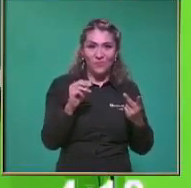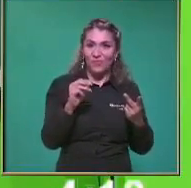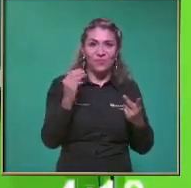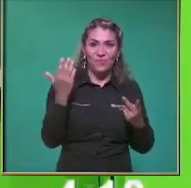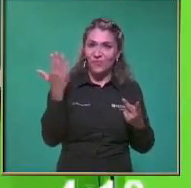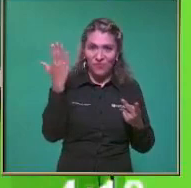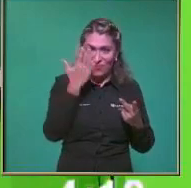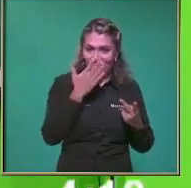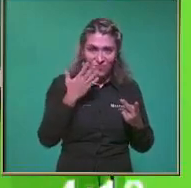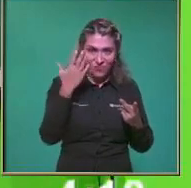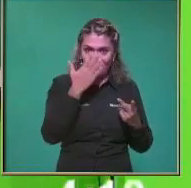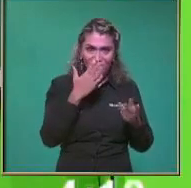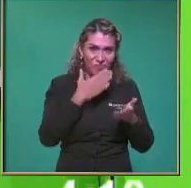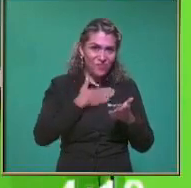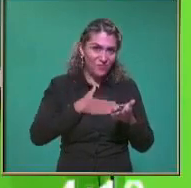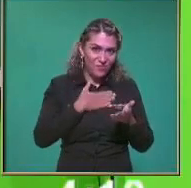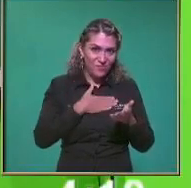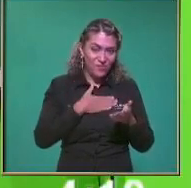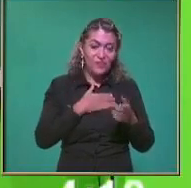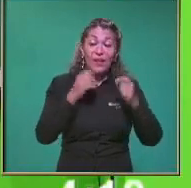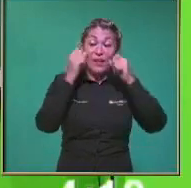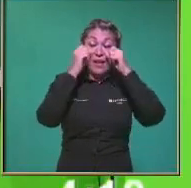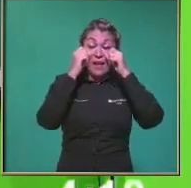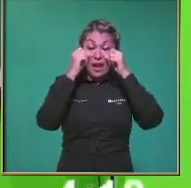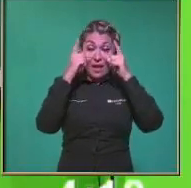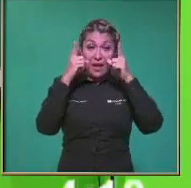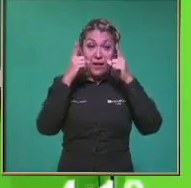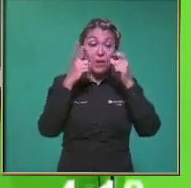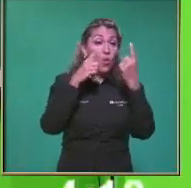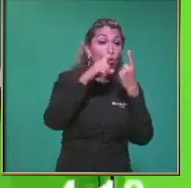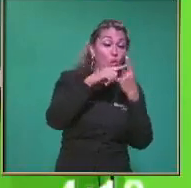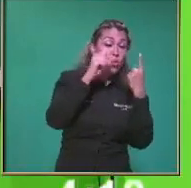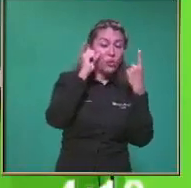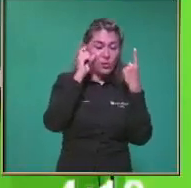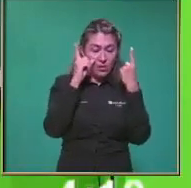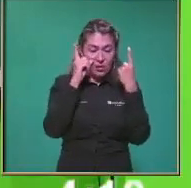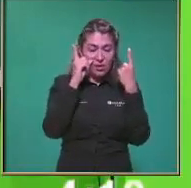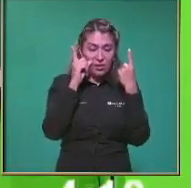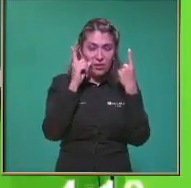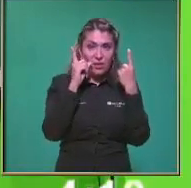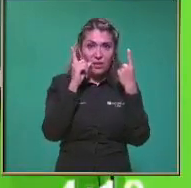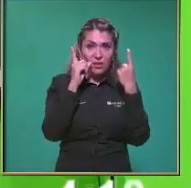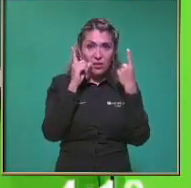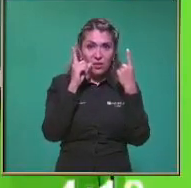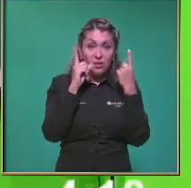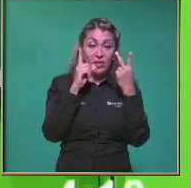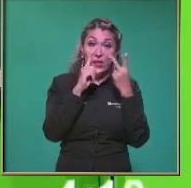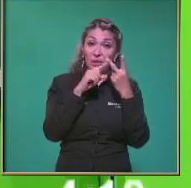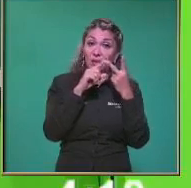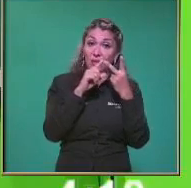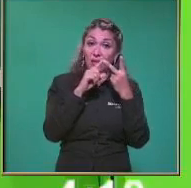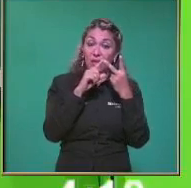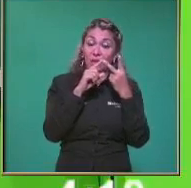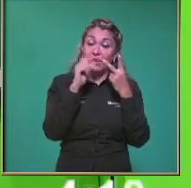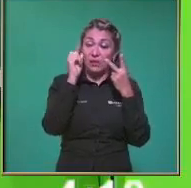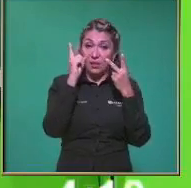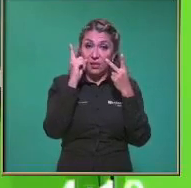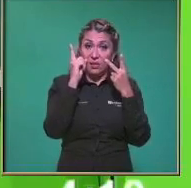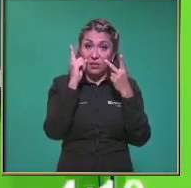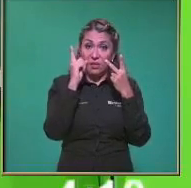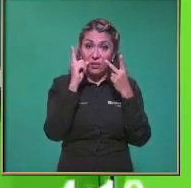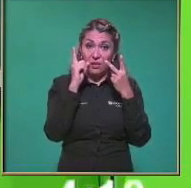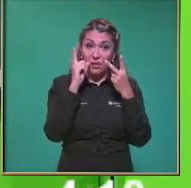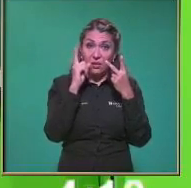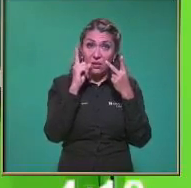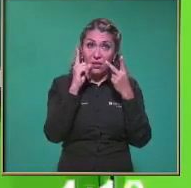Segundo paso, ya que abriste tus ojitos, o sea, primero una es despertar, pero la otra es, pues sí, ya desperté, pero no quiero abrir los